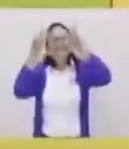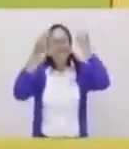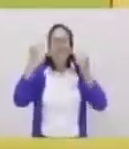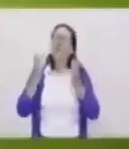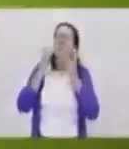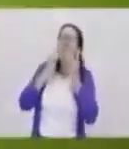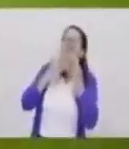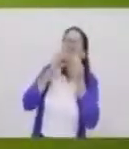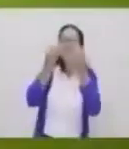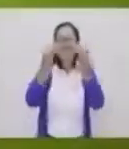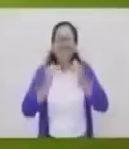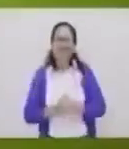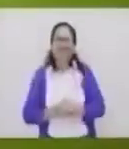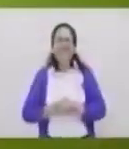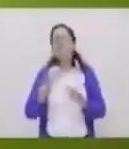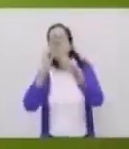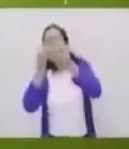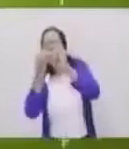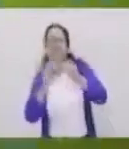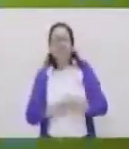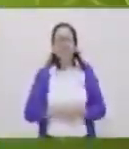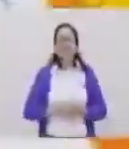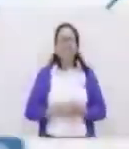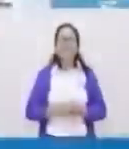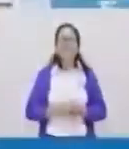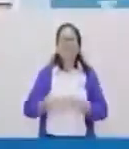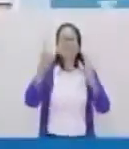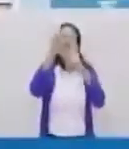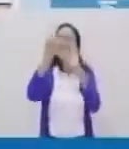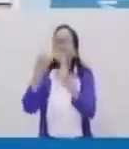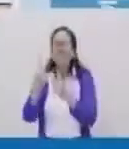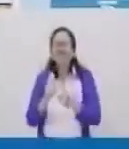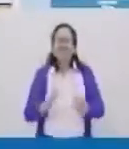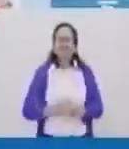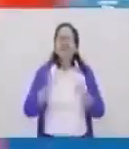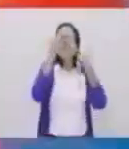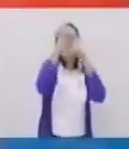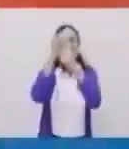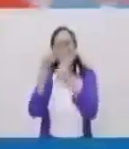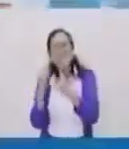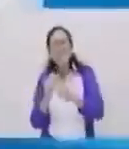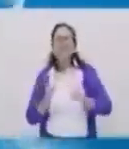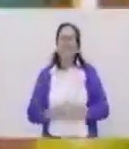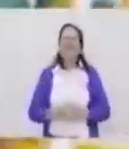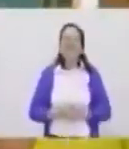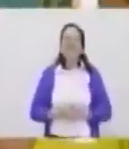números, letras, palabras, experimentos,